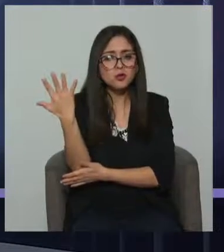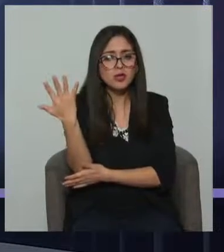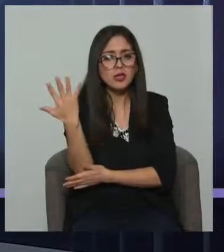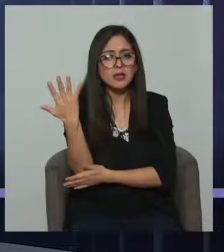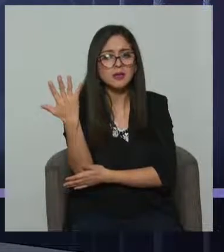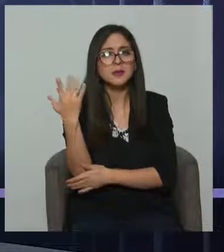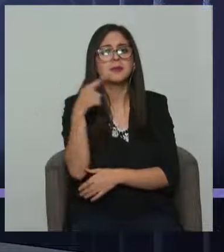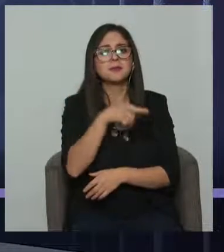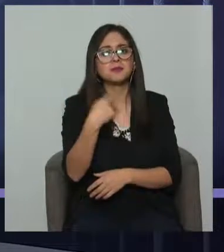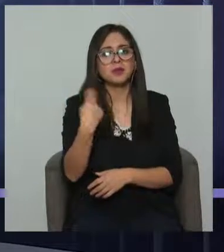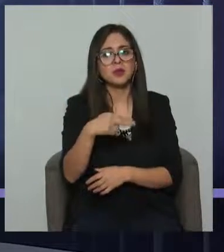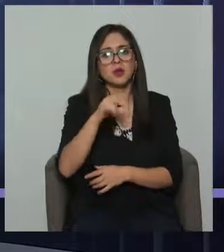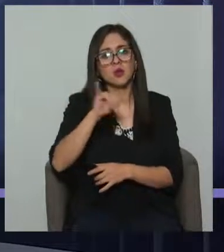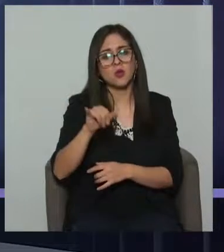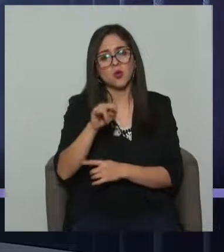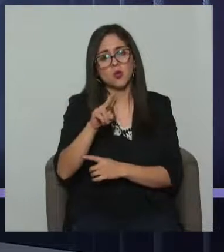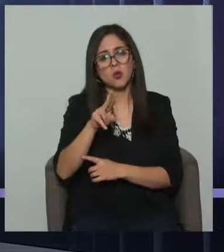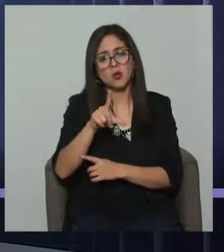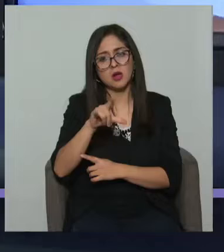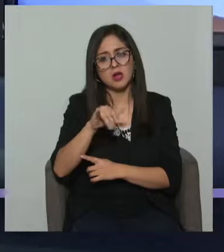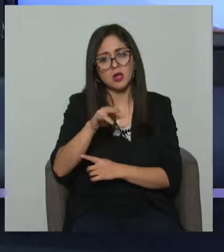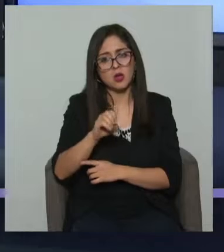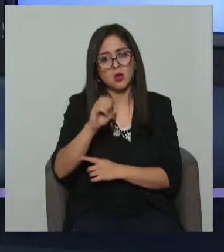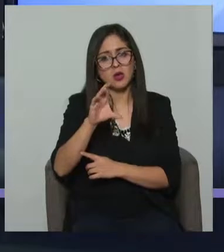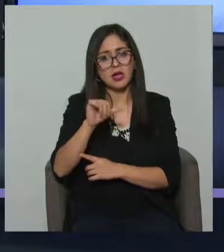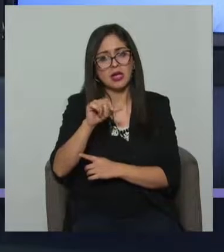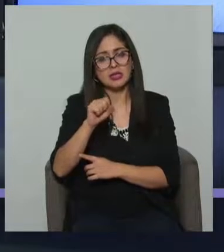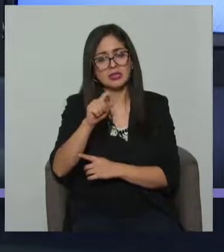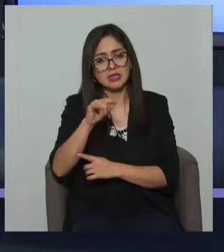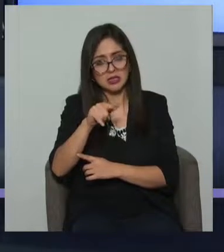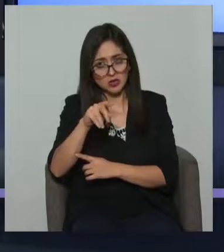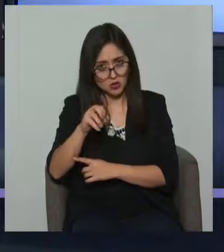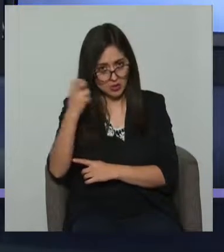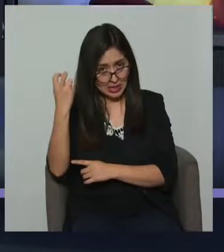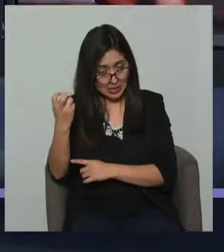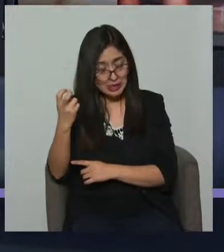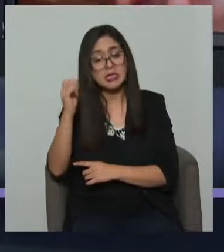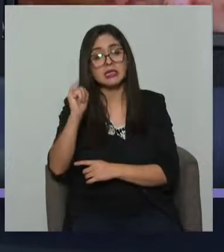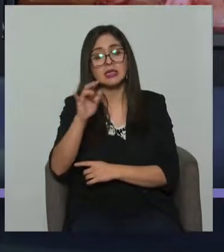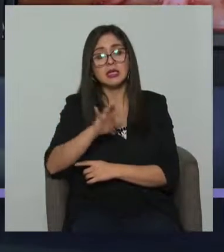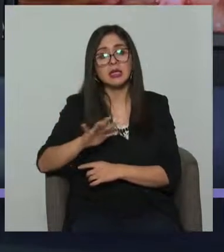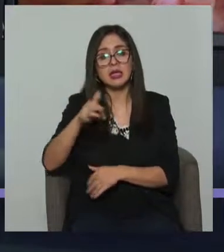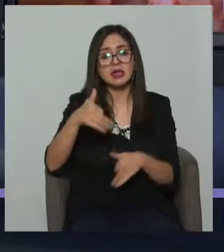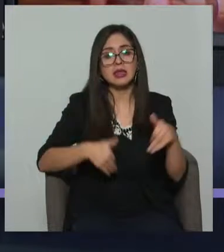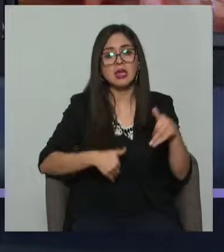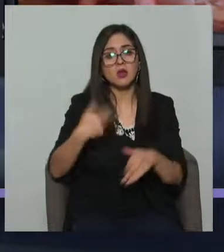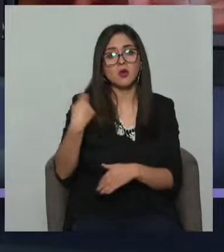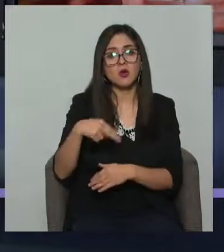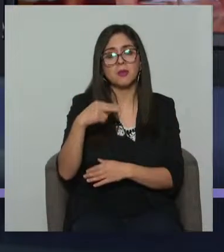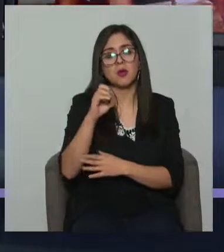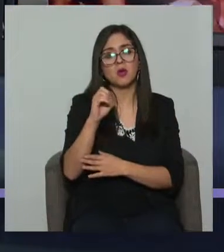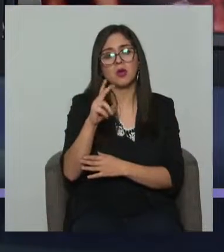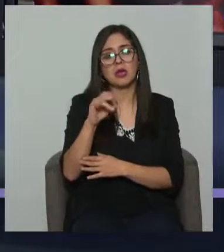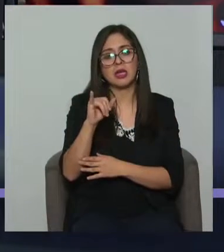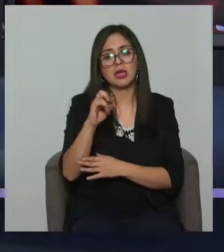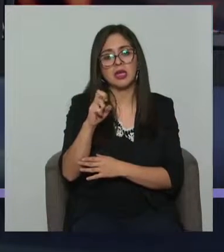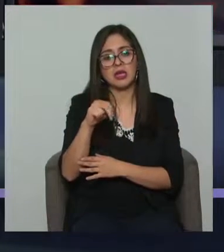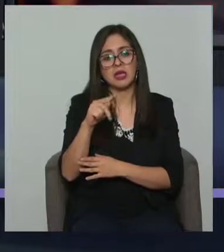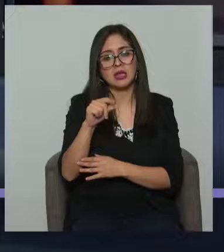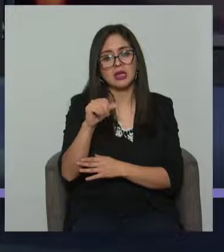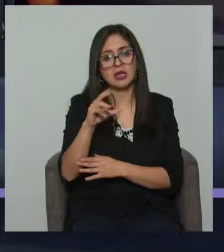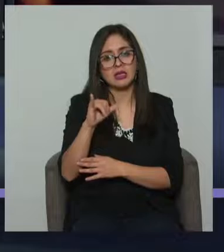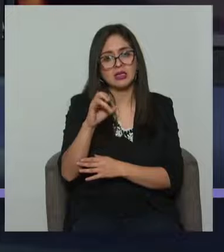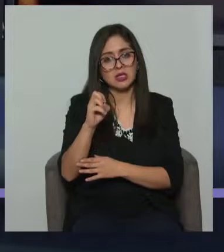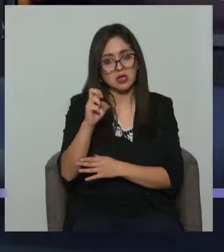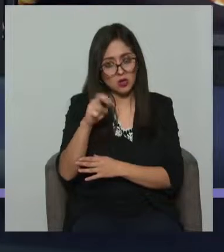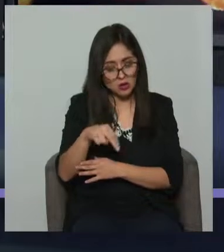es el Teatro Julio Castillo, ¿no? Se presenta en el Julio Castillo, en el Teatro Orientación y en